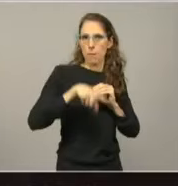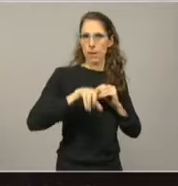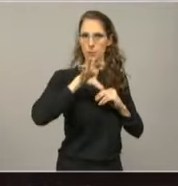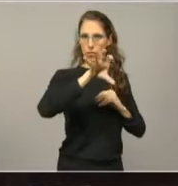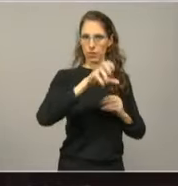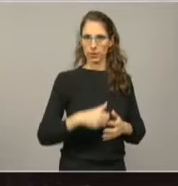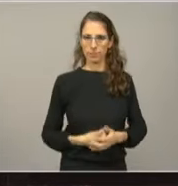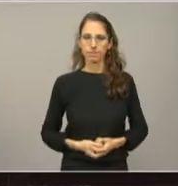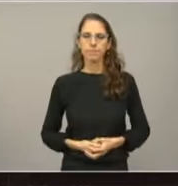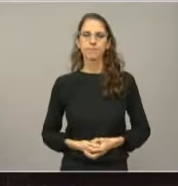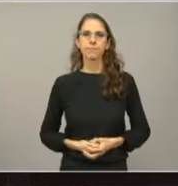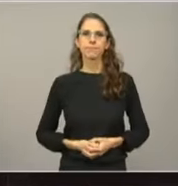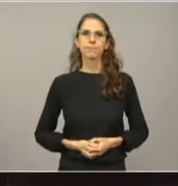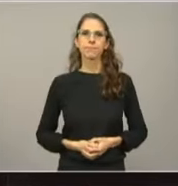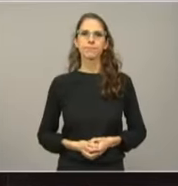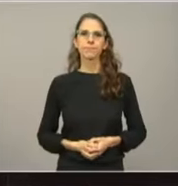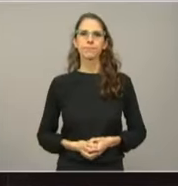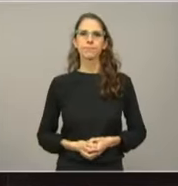Aires